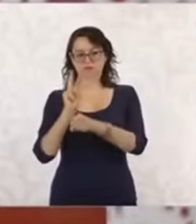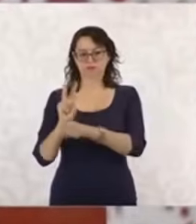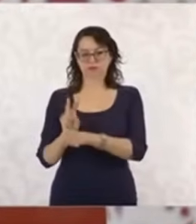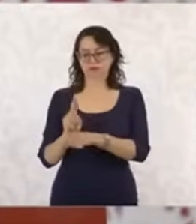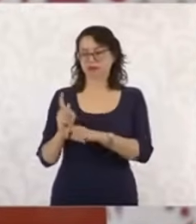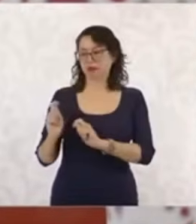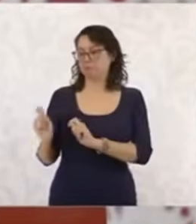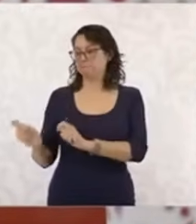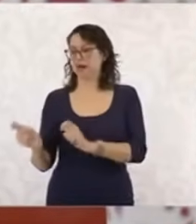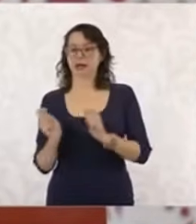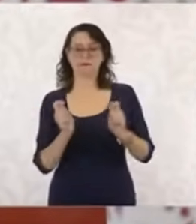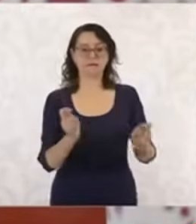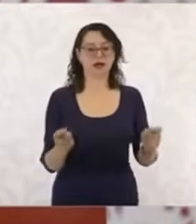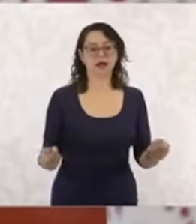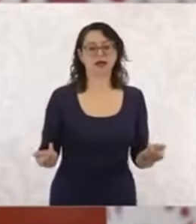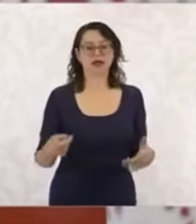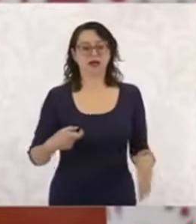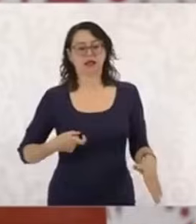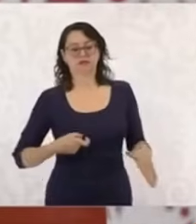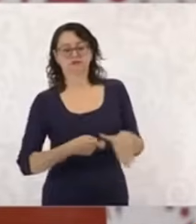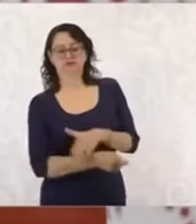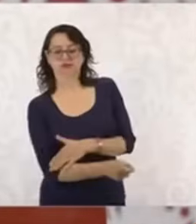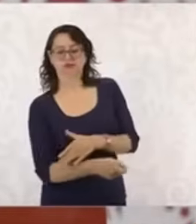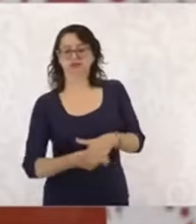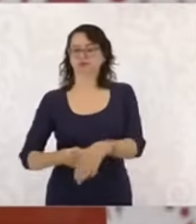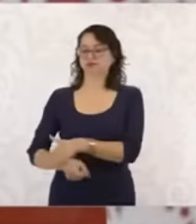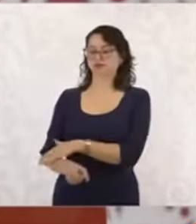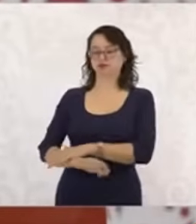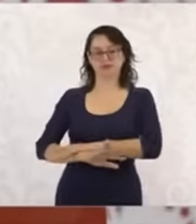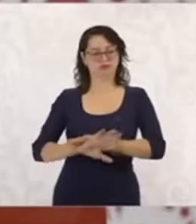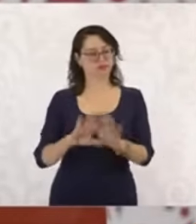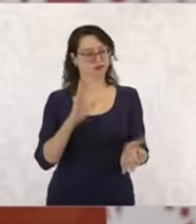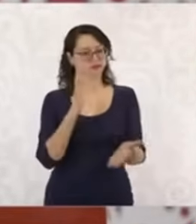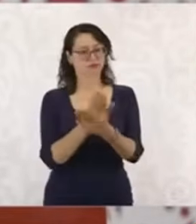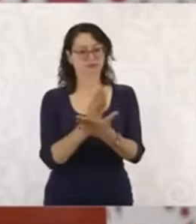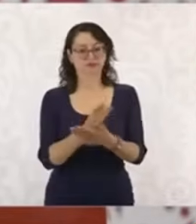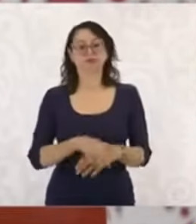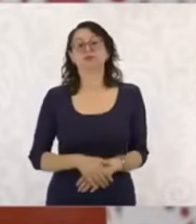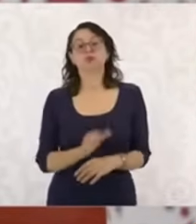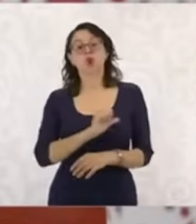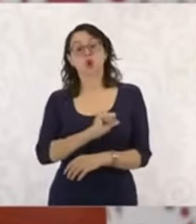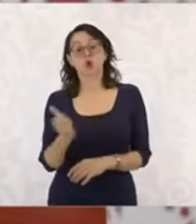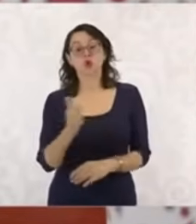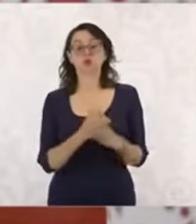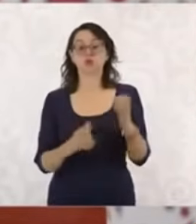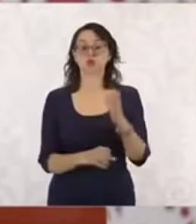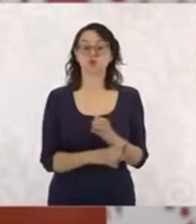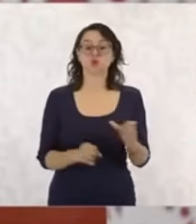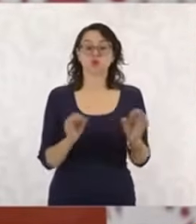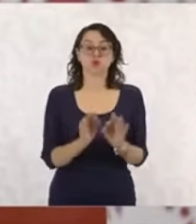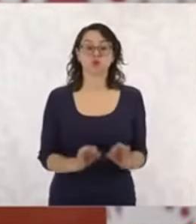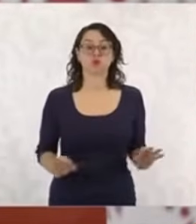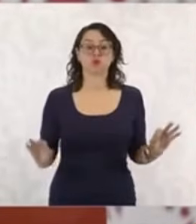den intercambios de manera entre particulares. Otro elemento muy importante es el que tiene…